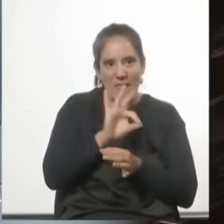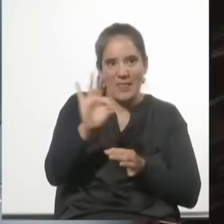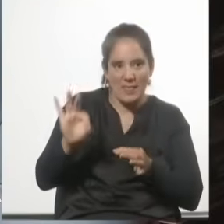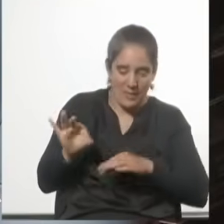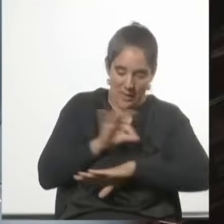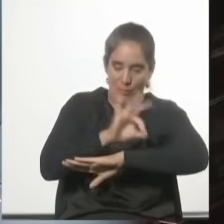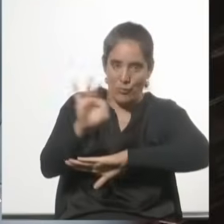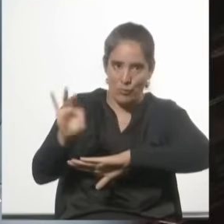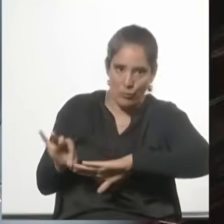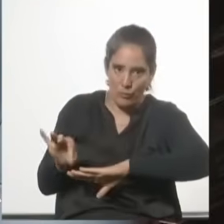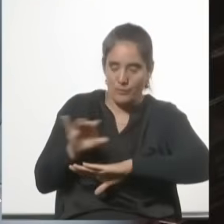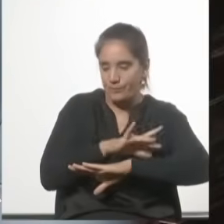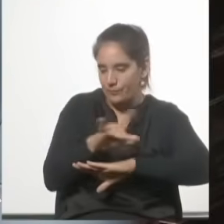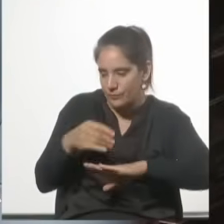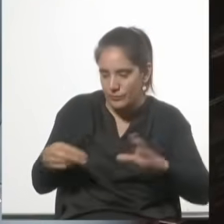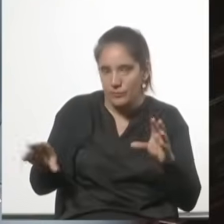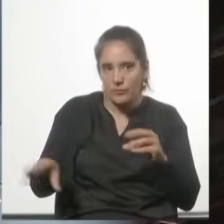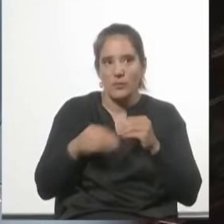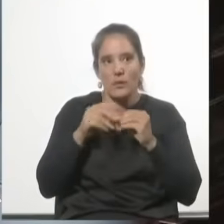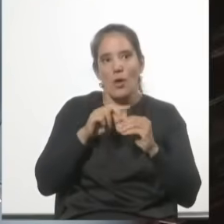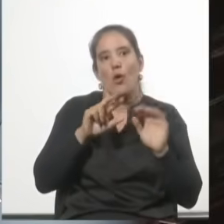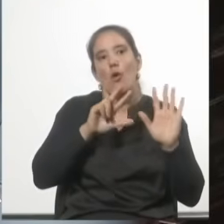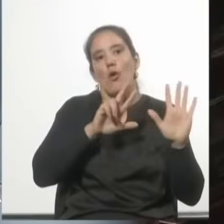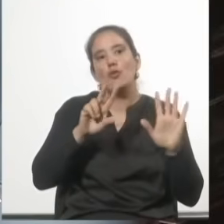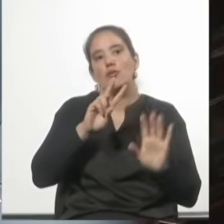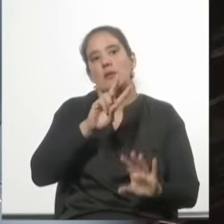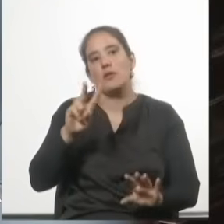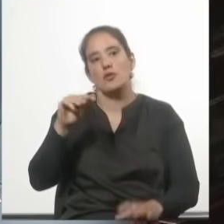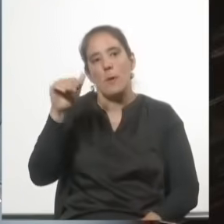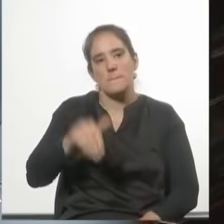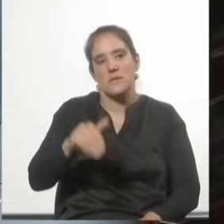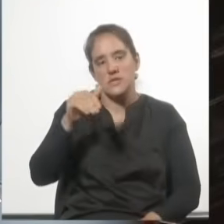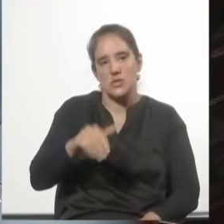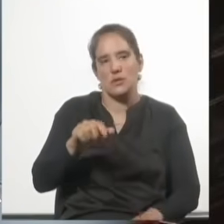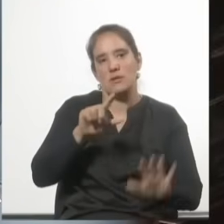disposición general, anexos, es de